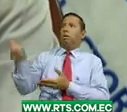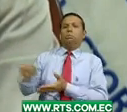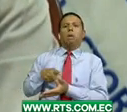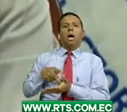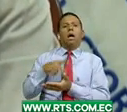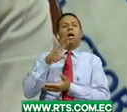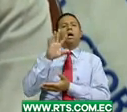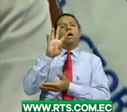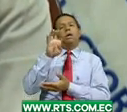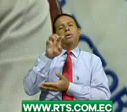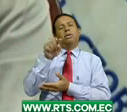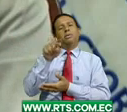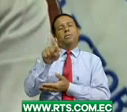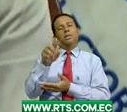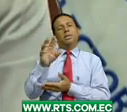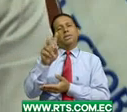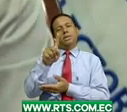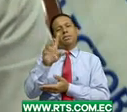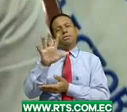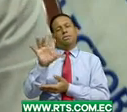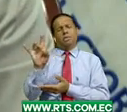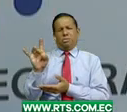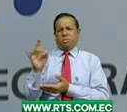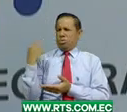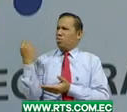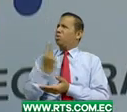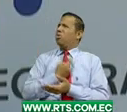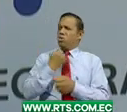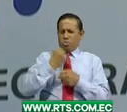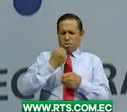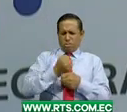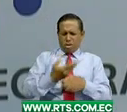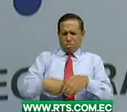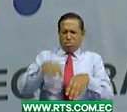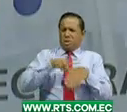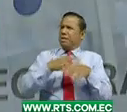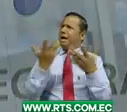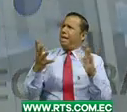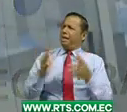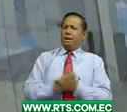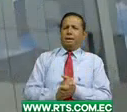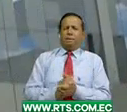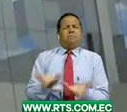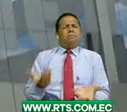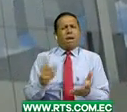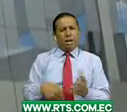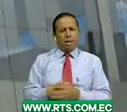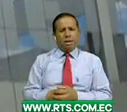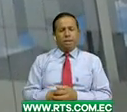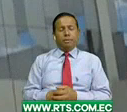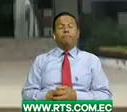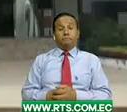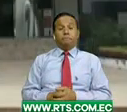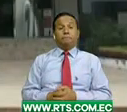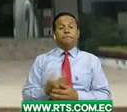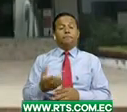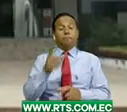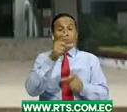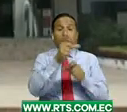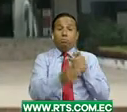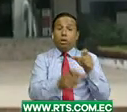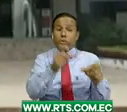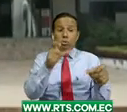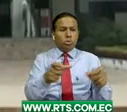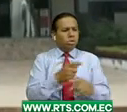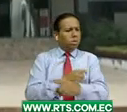$914,758, mismos que el CNE no necesita. En el mismo grupo se habría asignado para remuneraciones de personal con nombramiento un excedente de